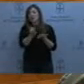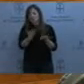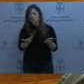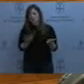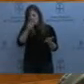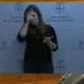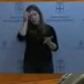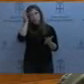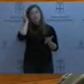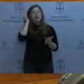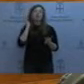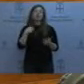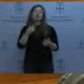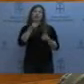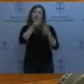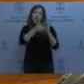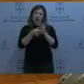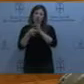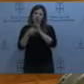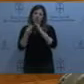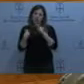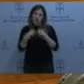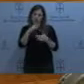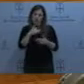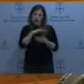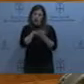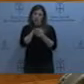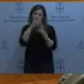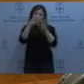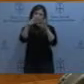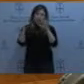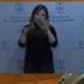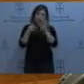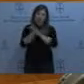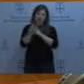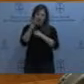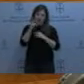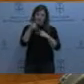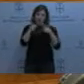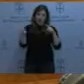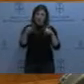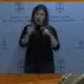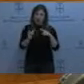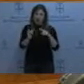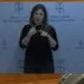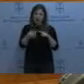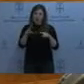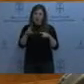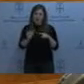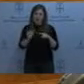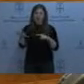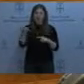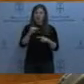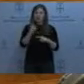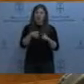Yo lo que le comento en relación a todo esto de nación es verdad que hay diferencias en cuanto a lo que se entiende por una cosa